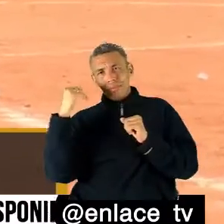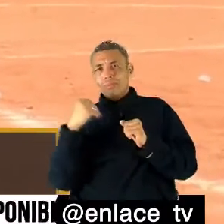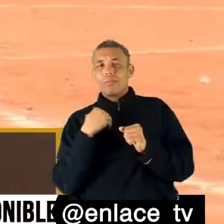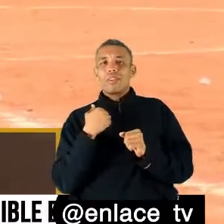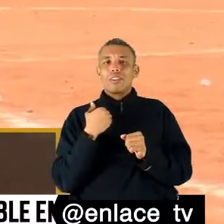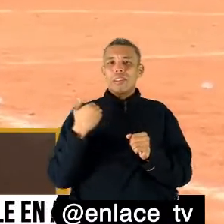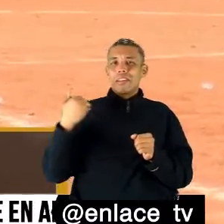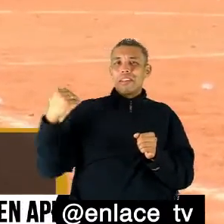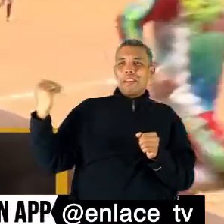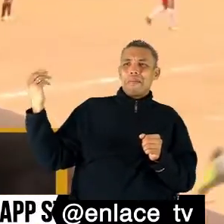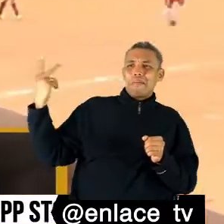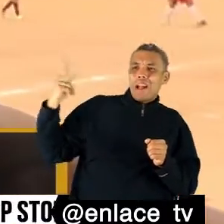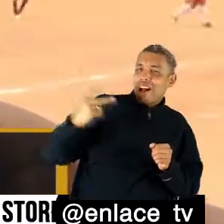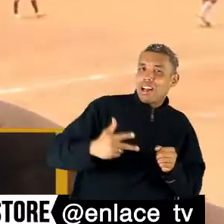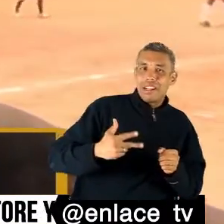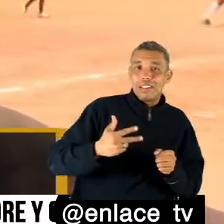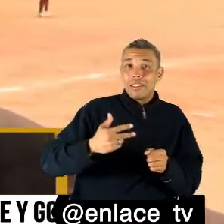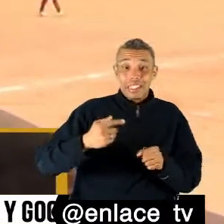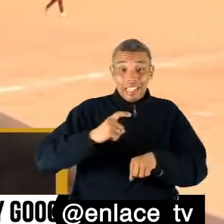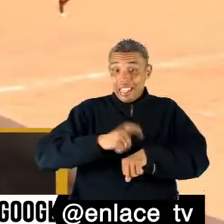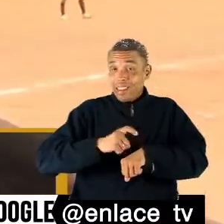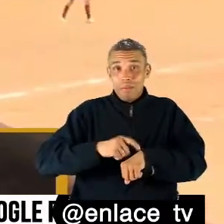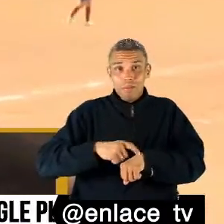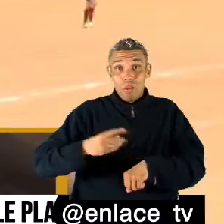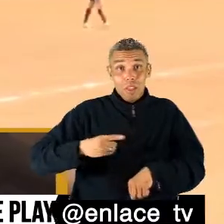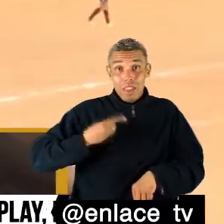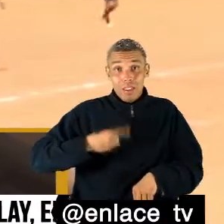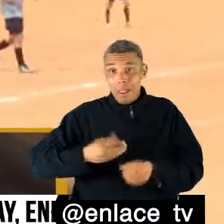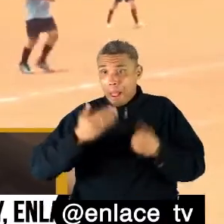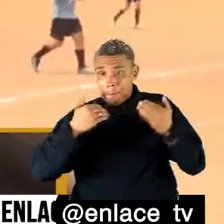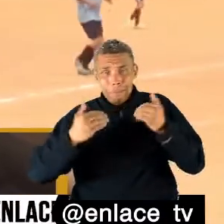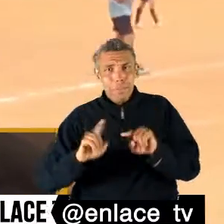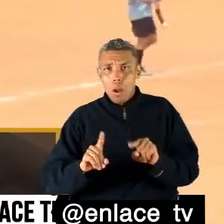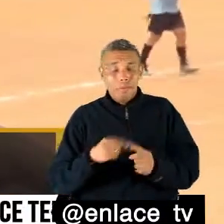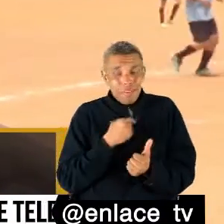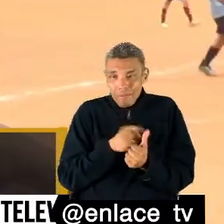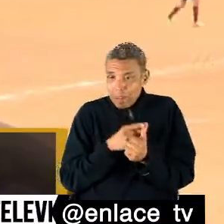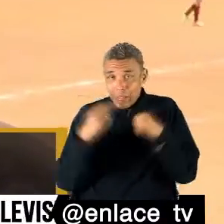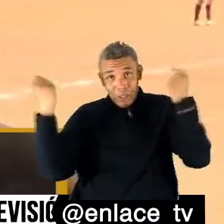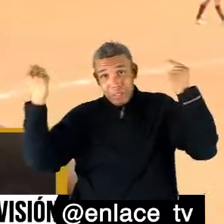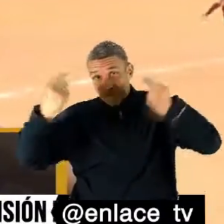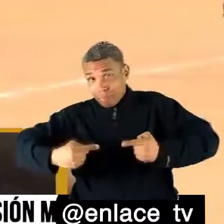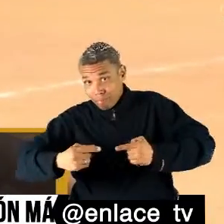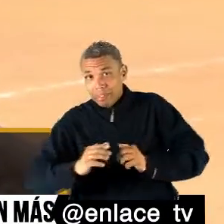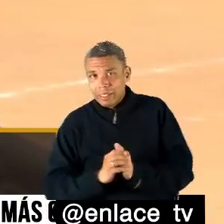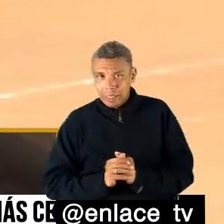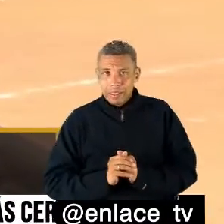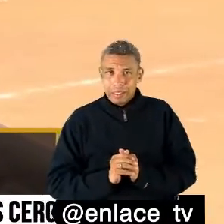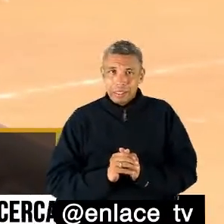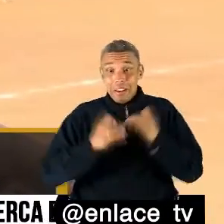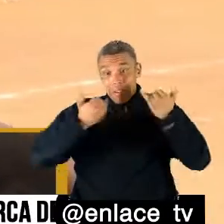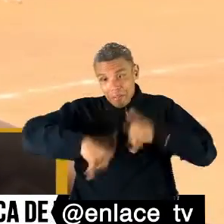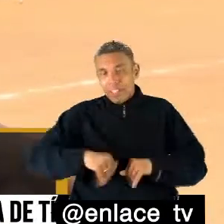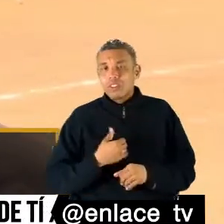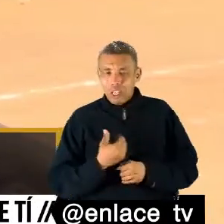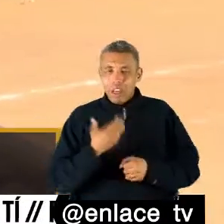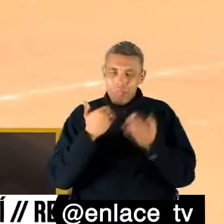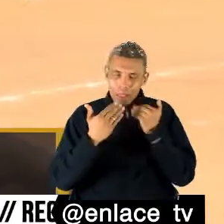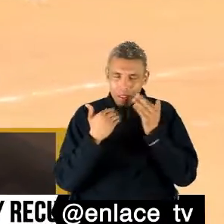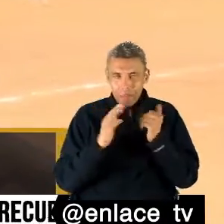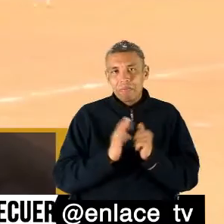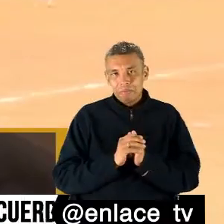al puerto petrolero. Y nosotros ya venimos preparados a jugar dos partiditos acá para que todo también nos salga un poco más